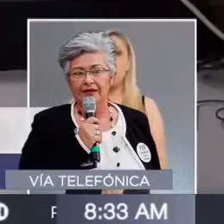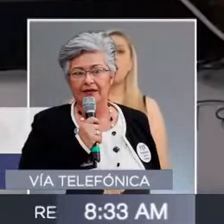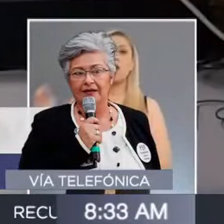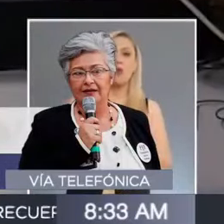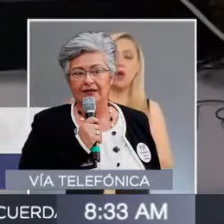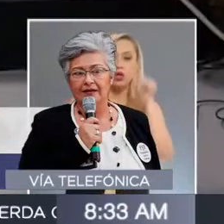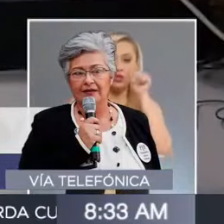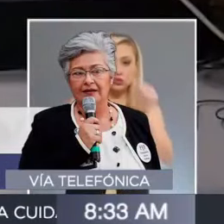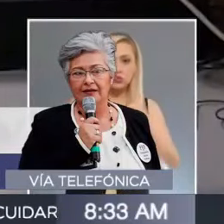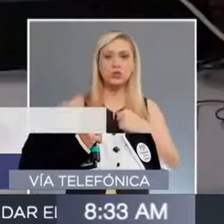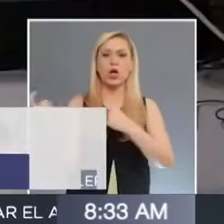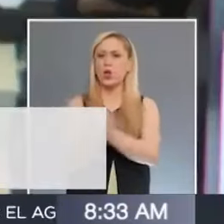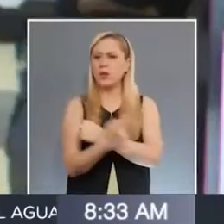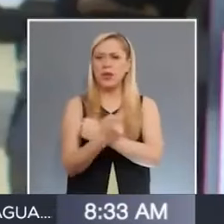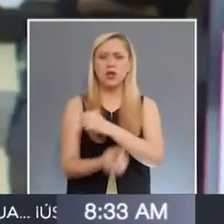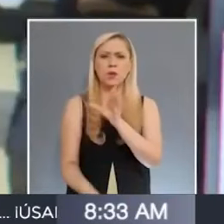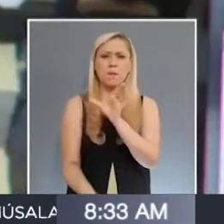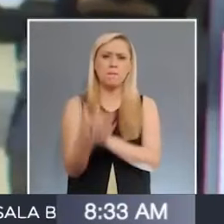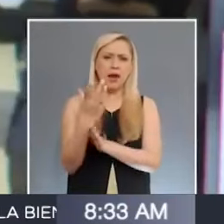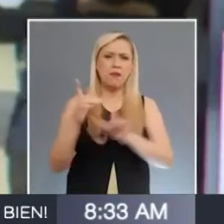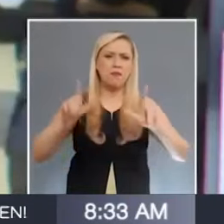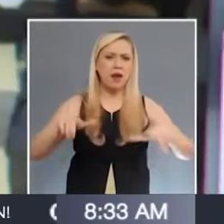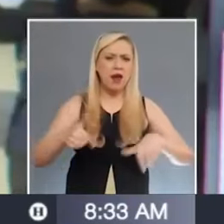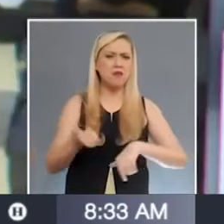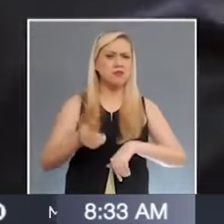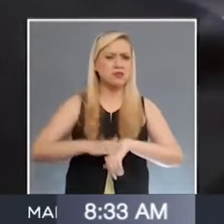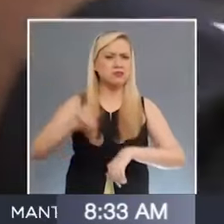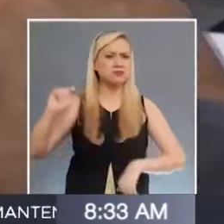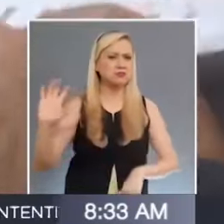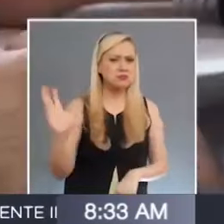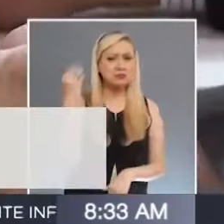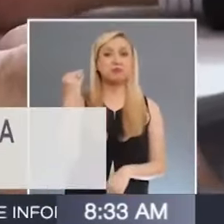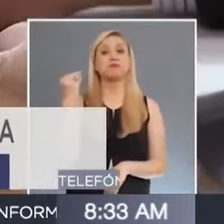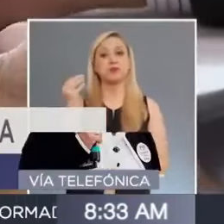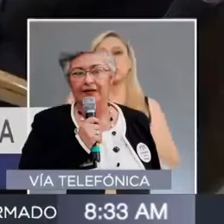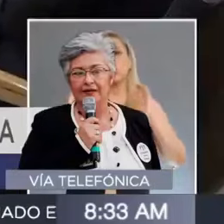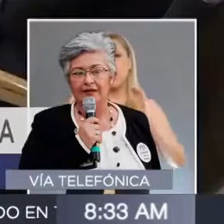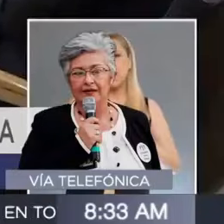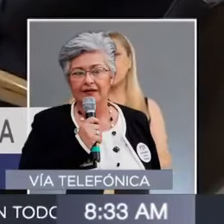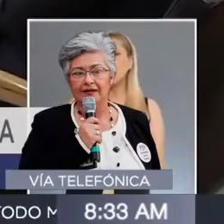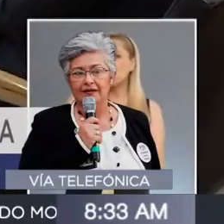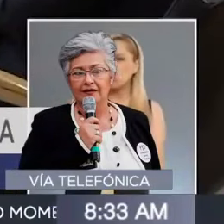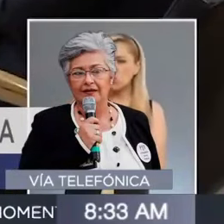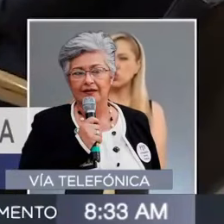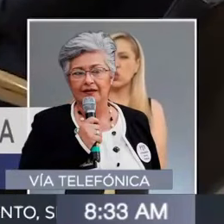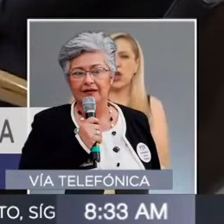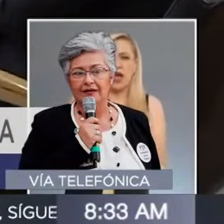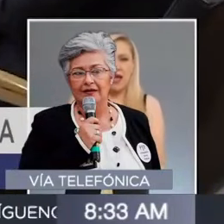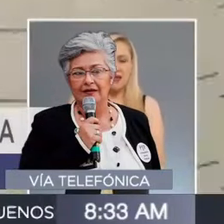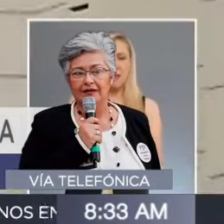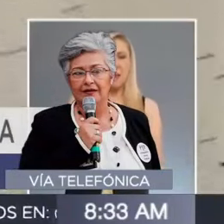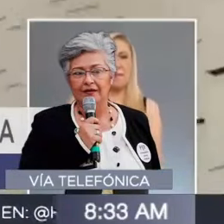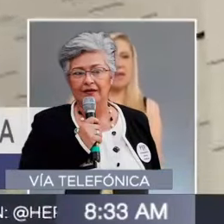legislatura, aunque faltan algunos pasos todavía, y aún con un